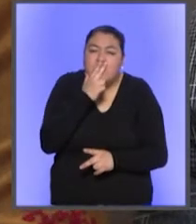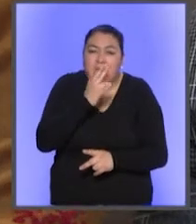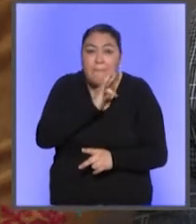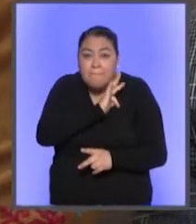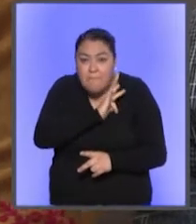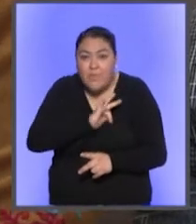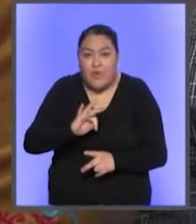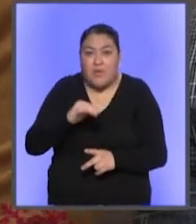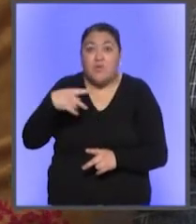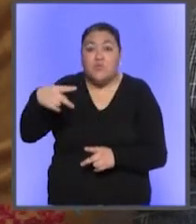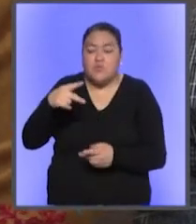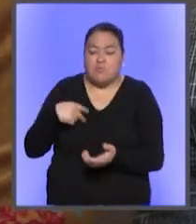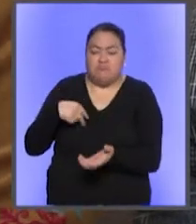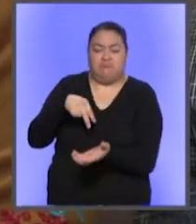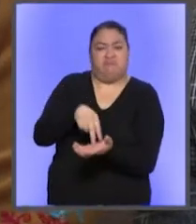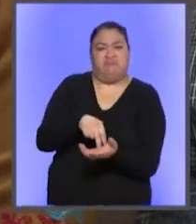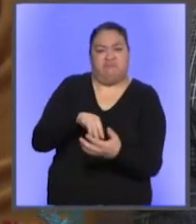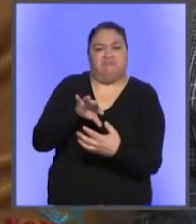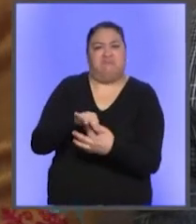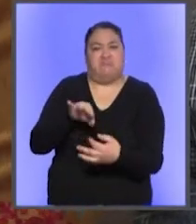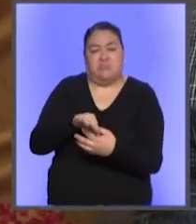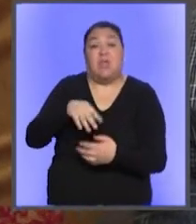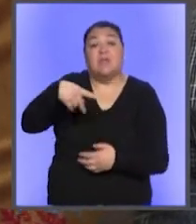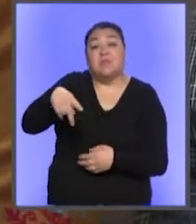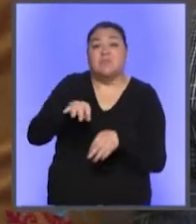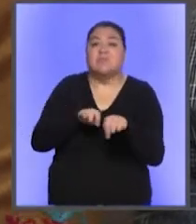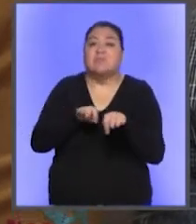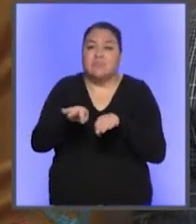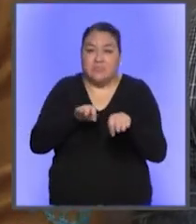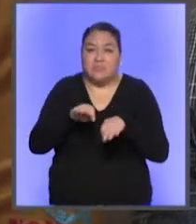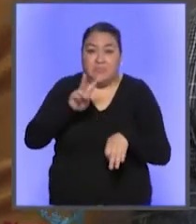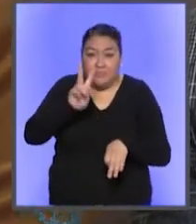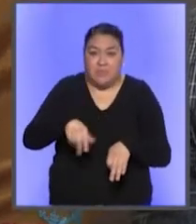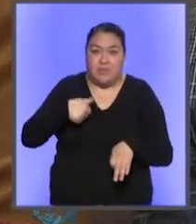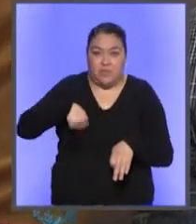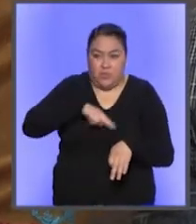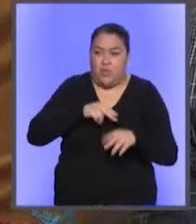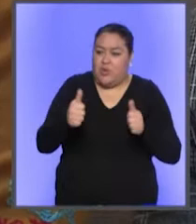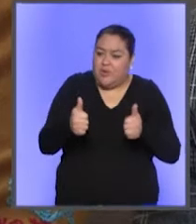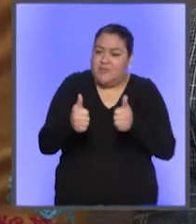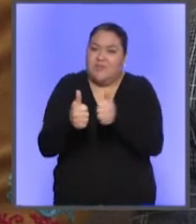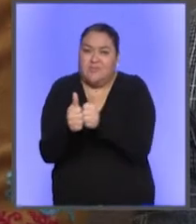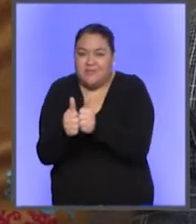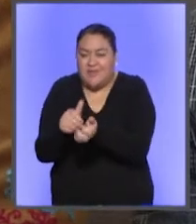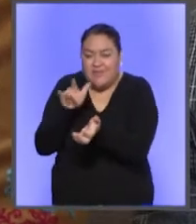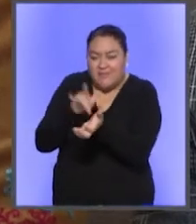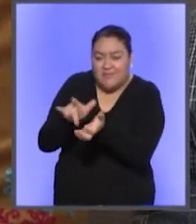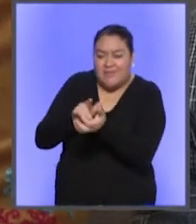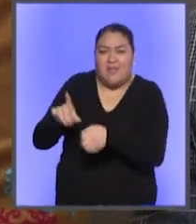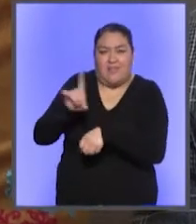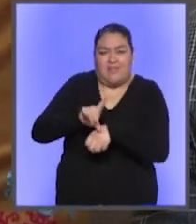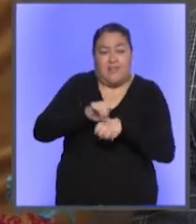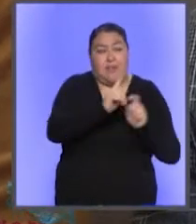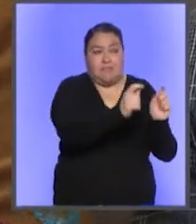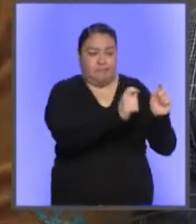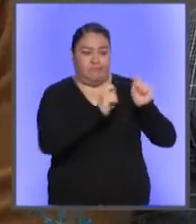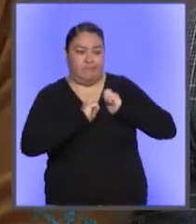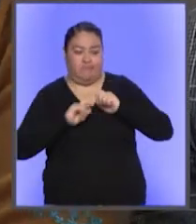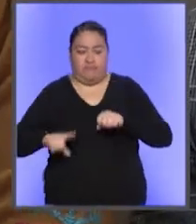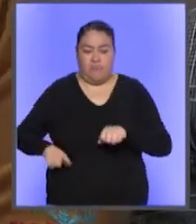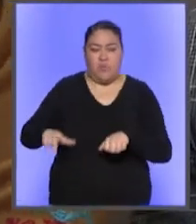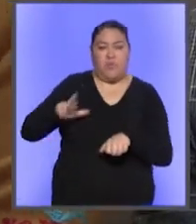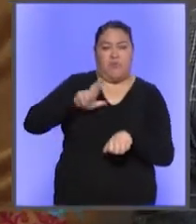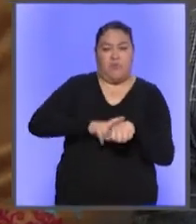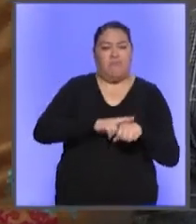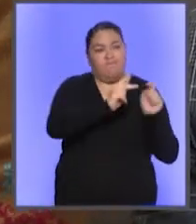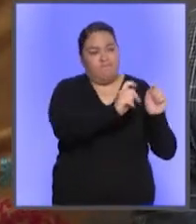valor una presencia y pues bueno es un trabajo que hacemos finalmente todos los días porque esa ha sido la